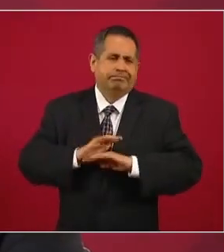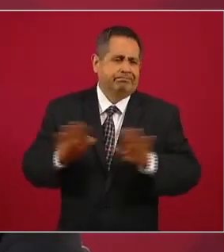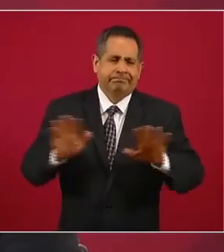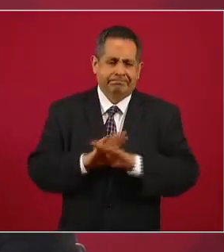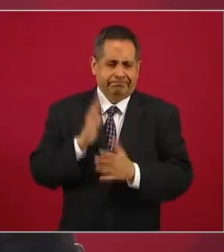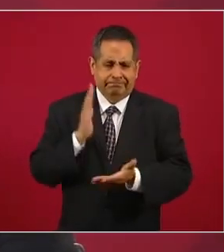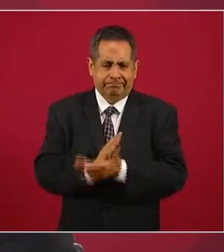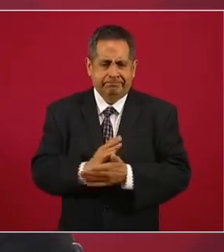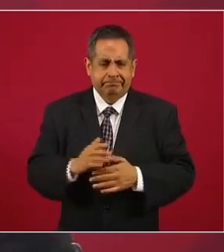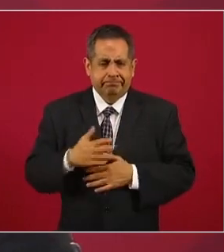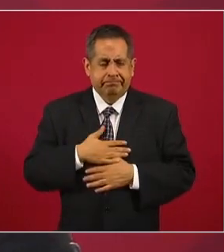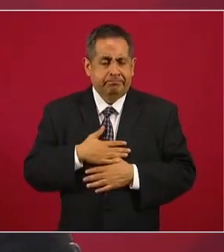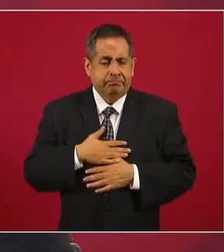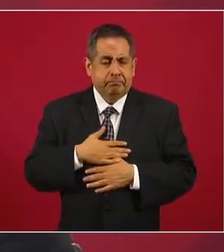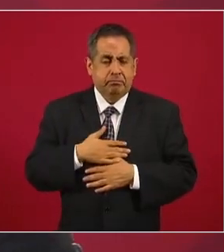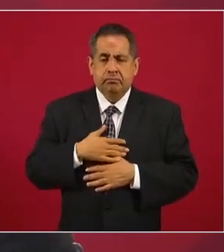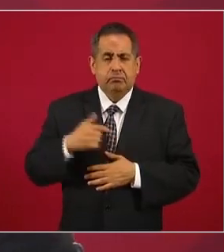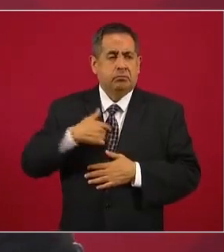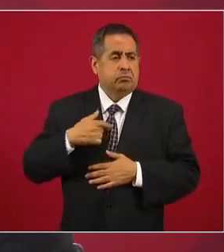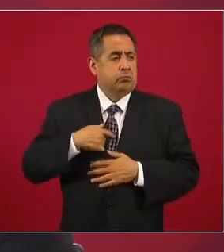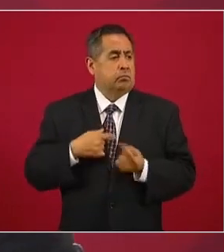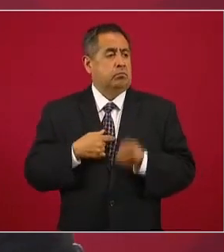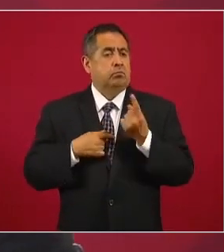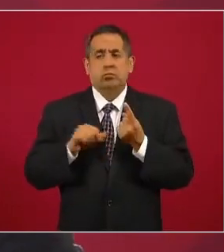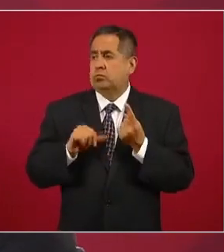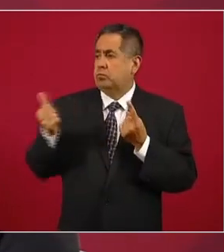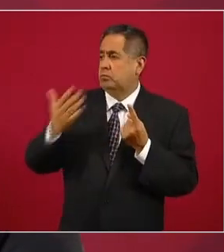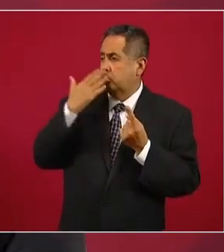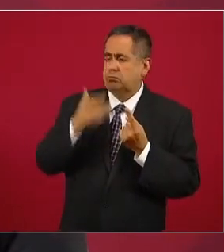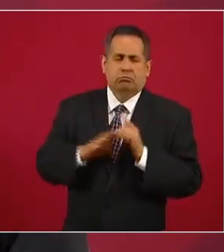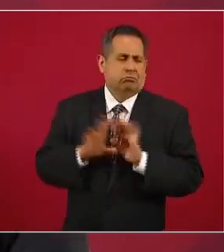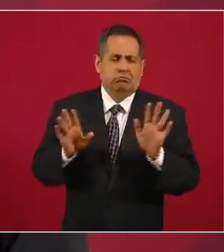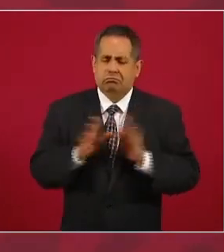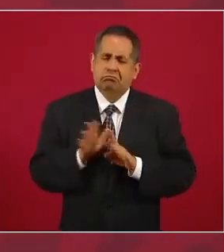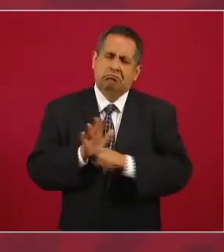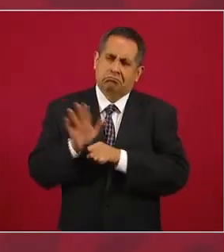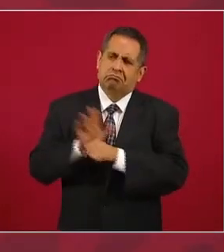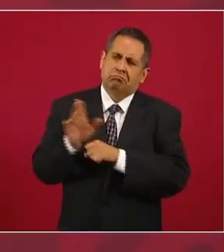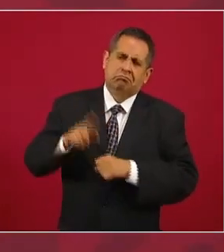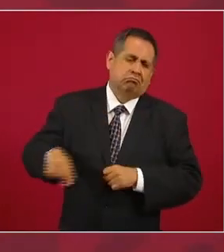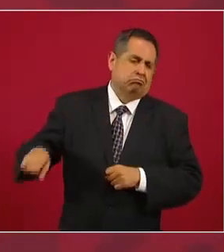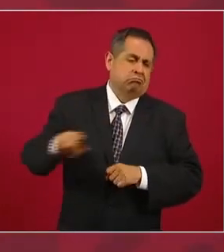y no me creo insustituible y no tengo